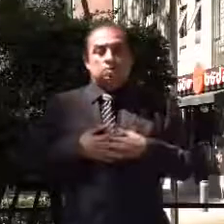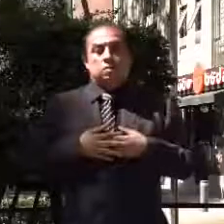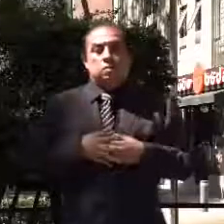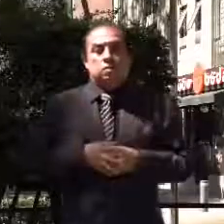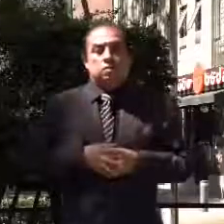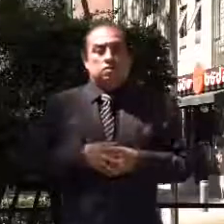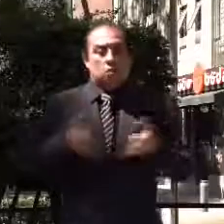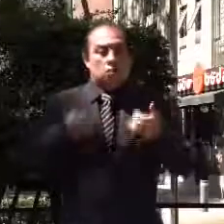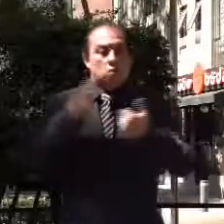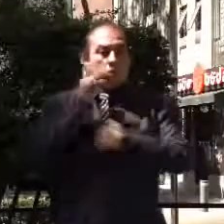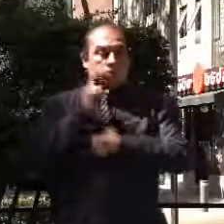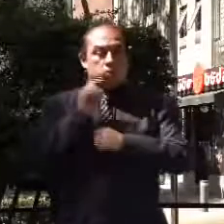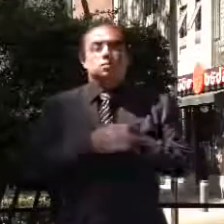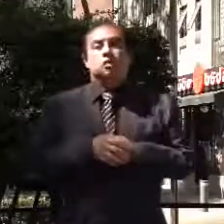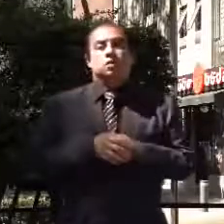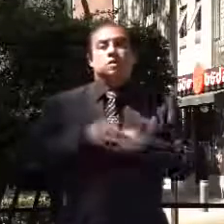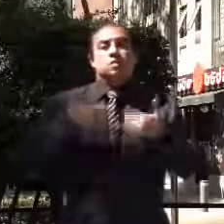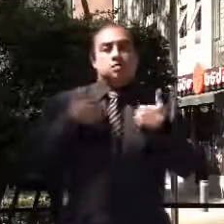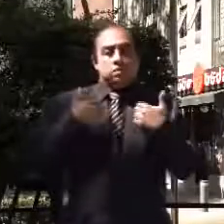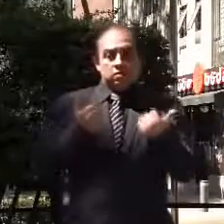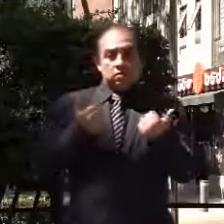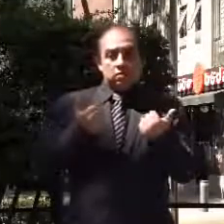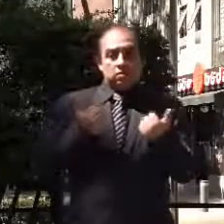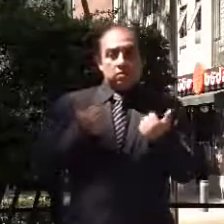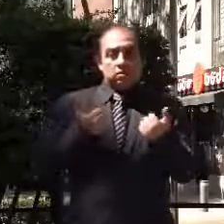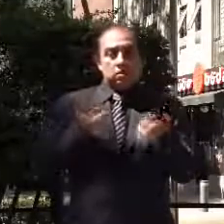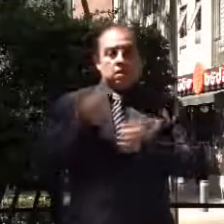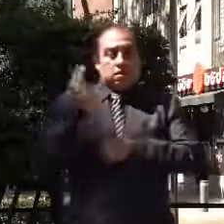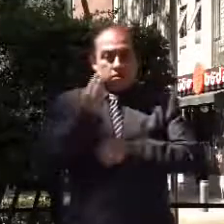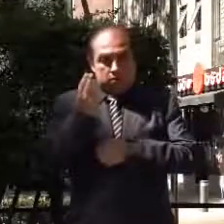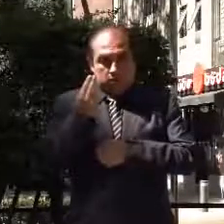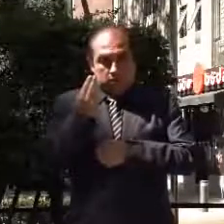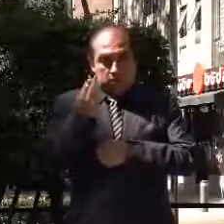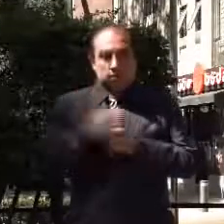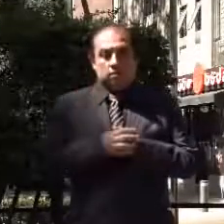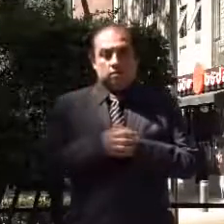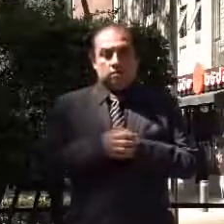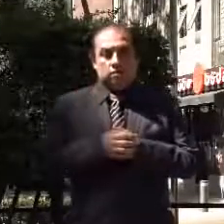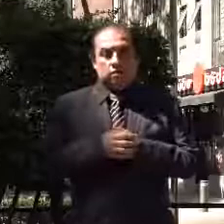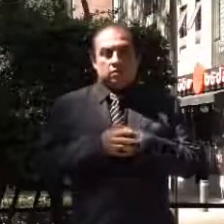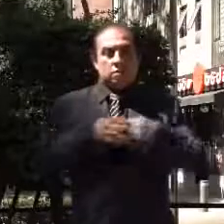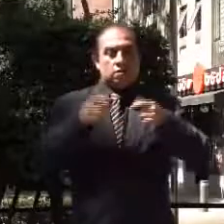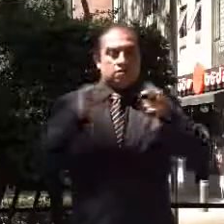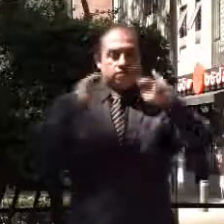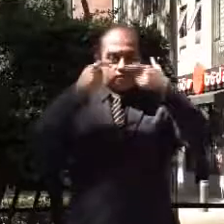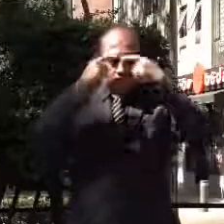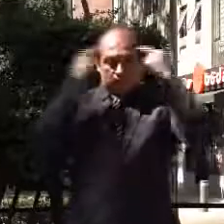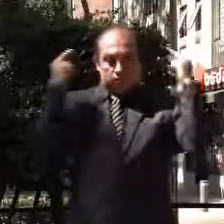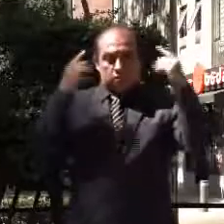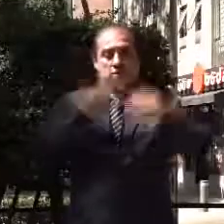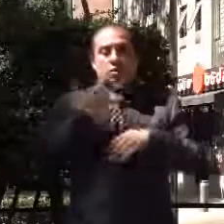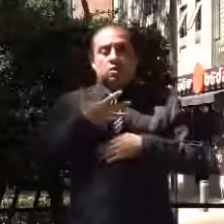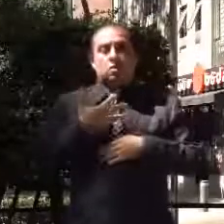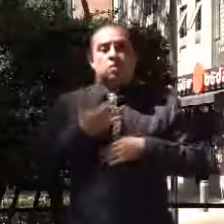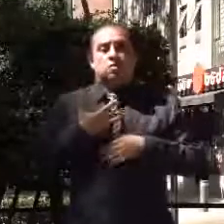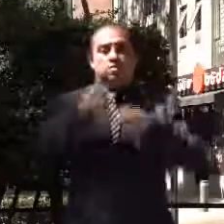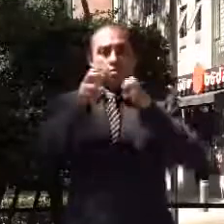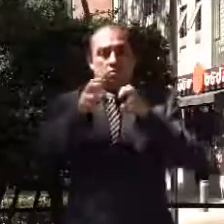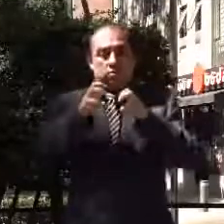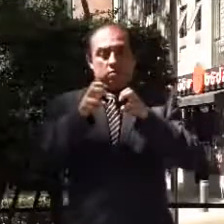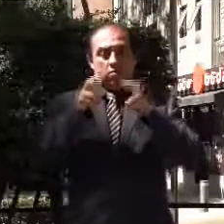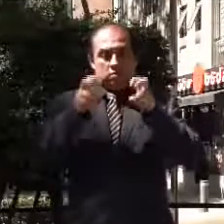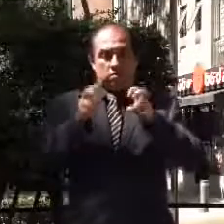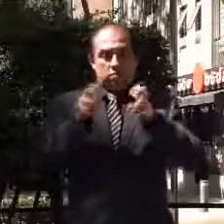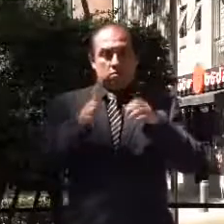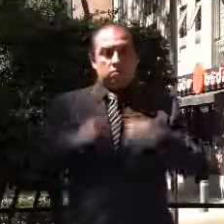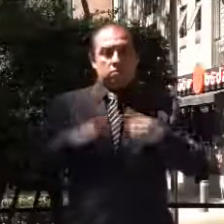jóvenes, y se entiende esta necesidad, este hartazgo que existe de la situación. Pero nos